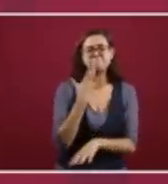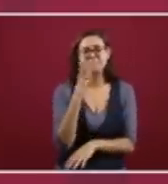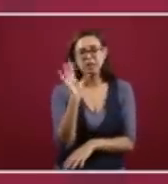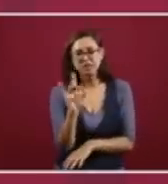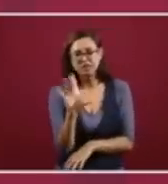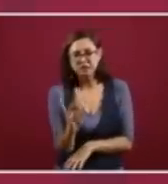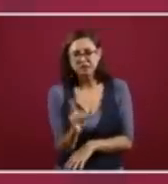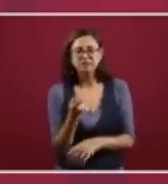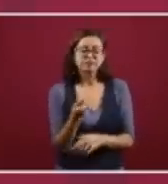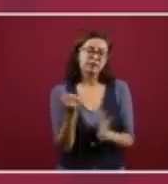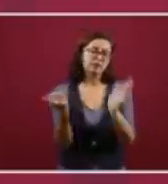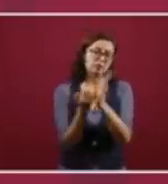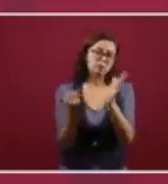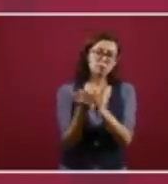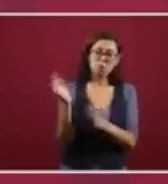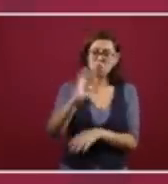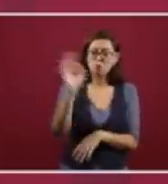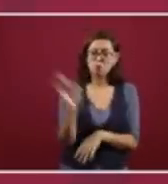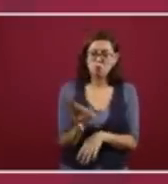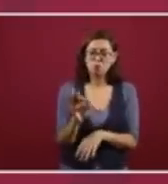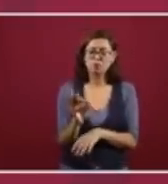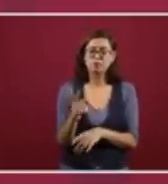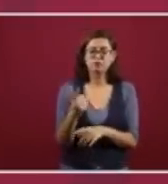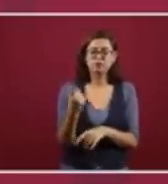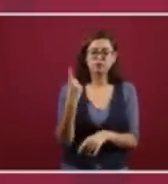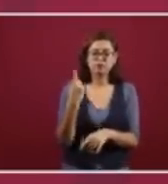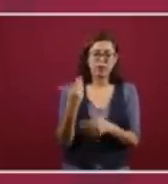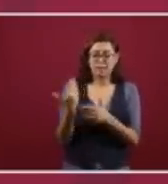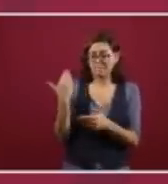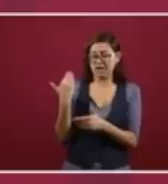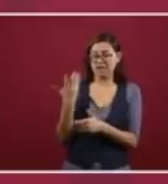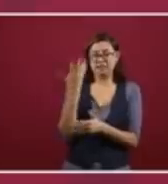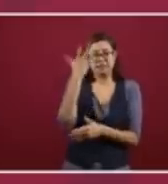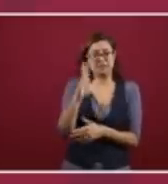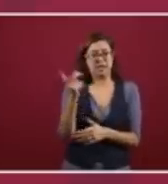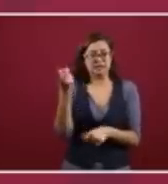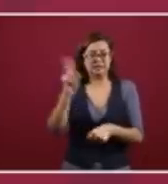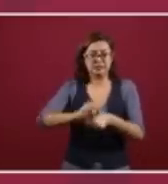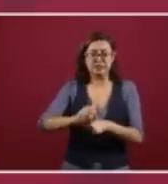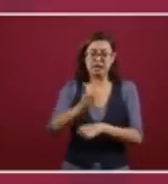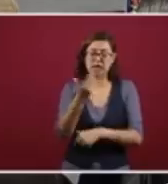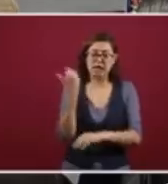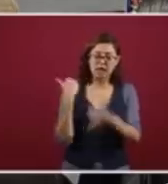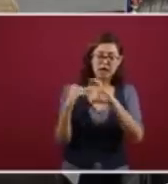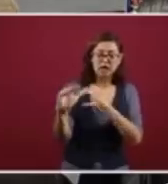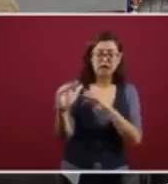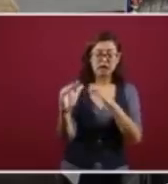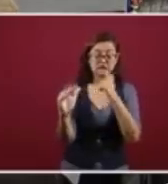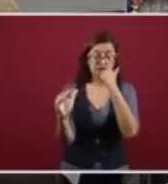la miscelánea fiscal que enviamos hace 10 días